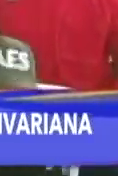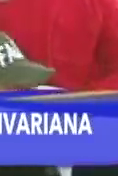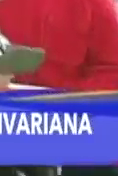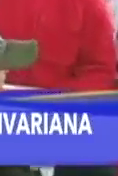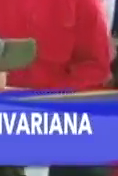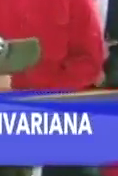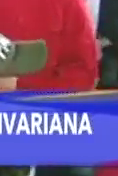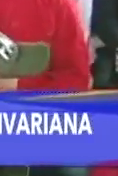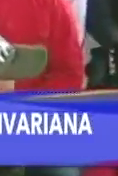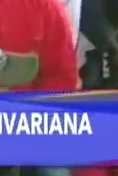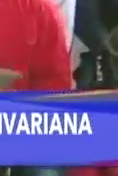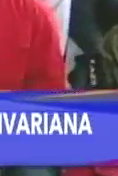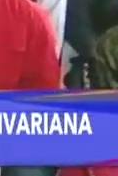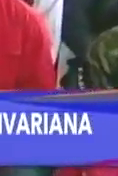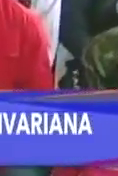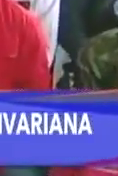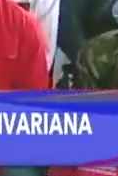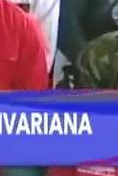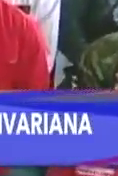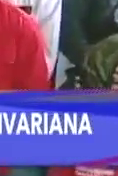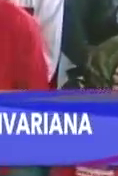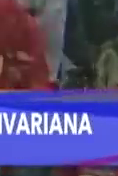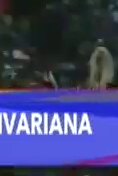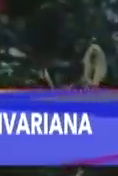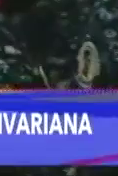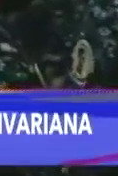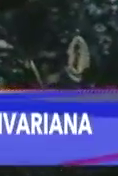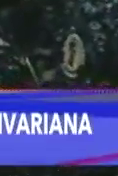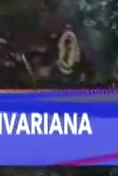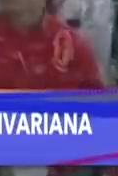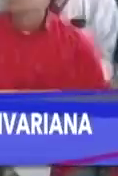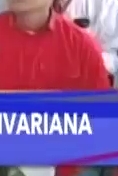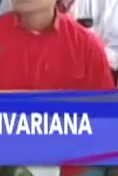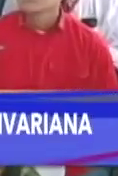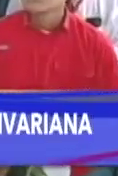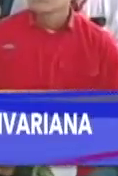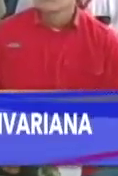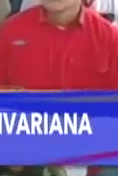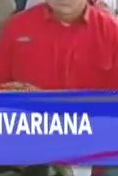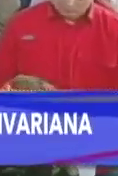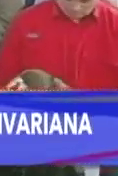hora palabras del presidente Nicolás Maduro. Felicitaciones